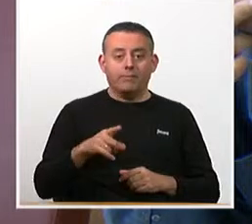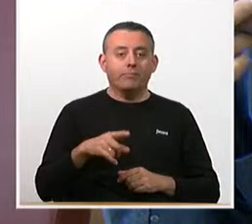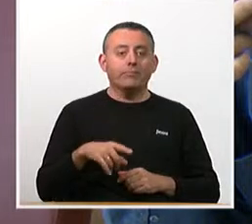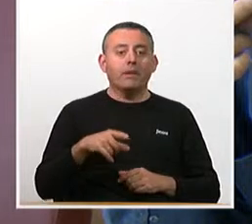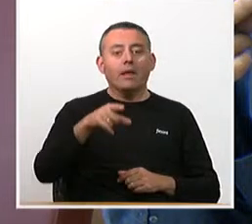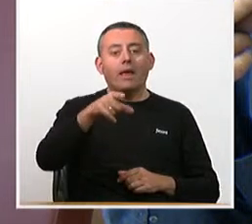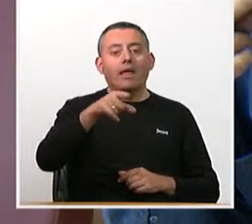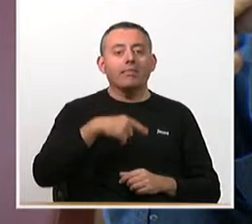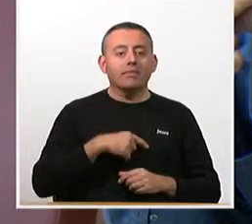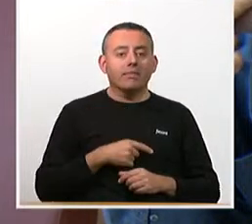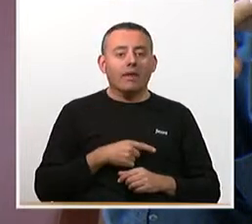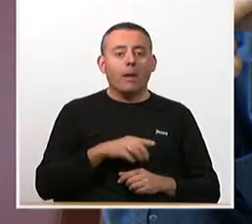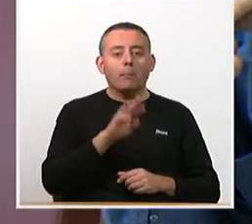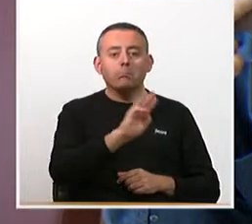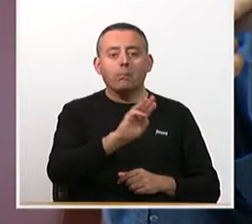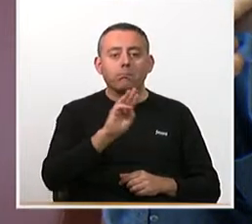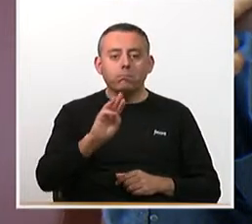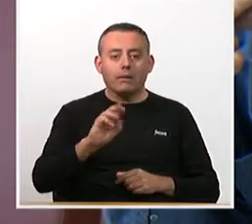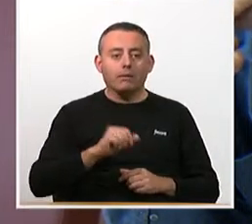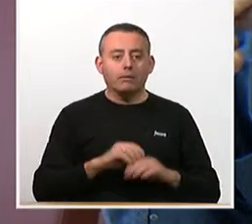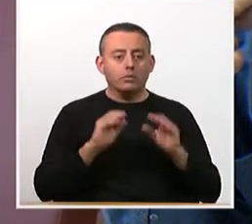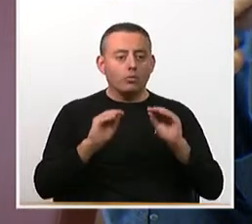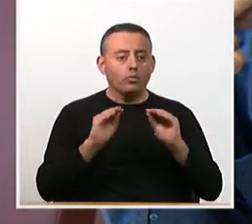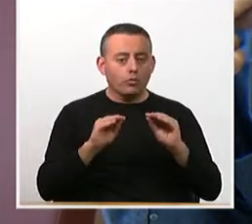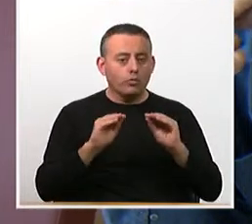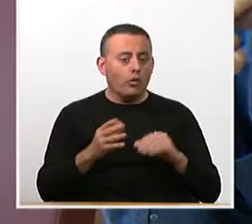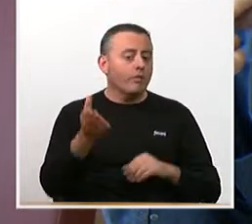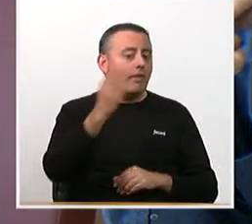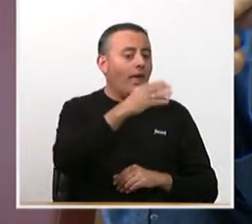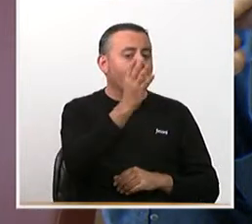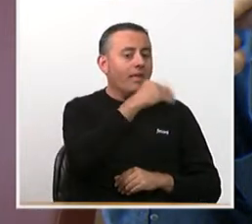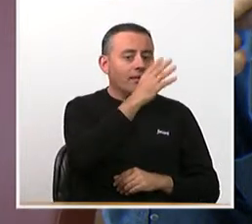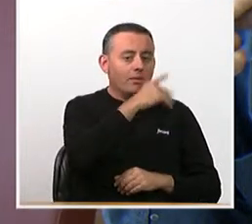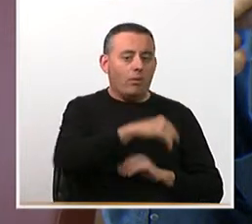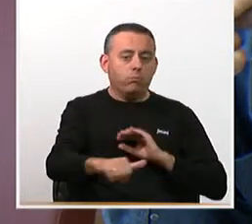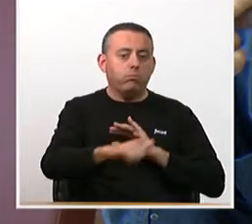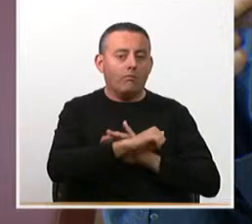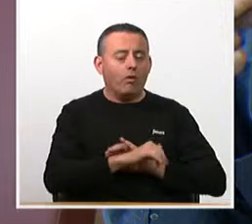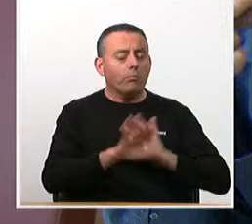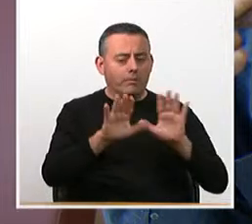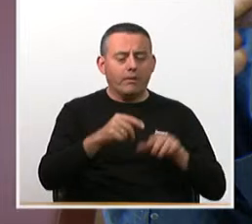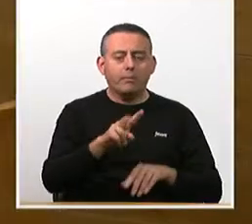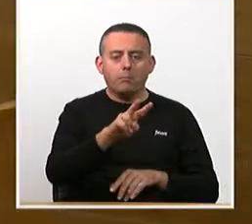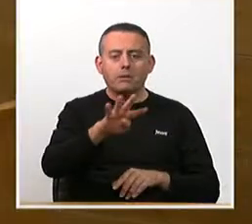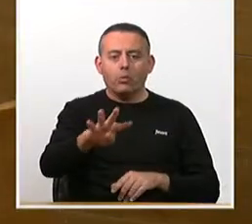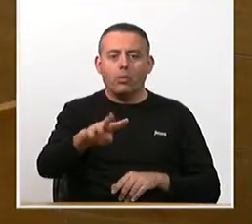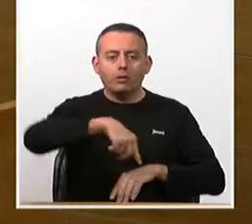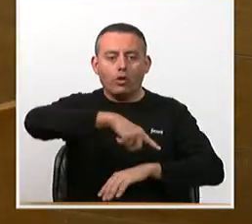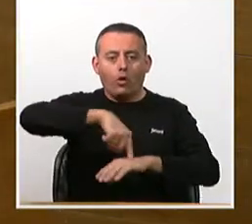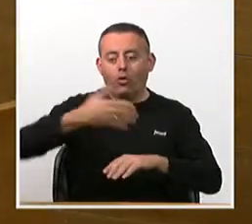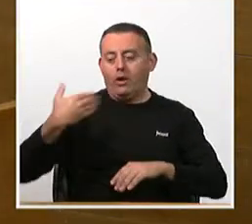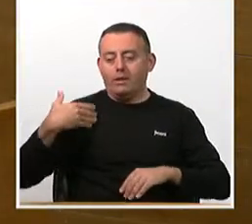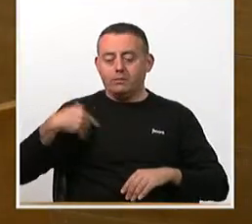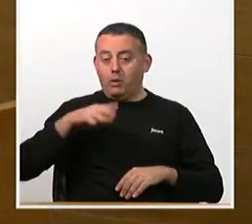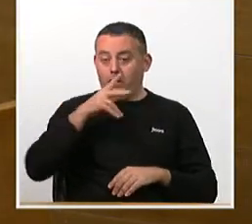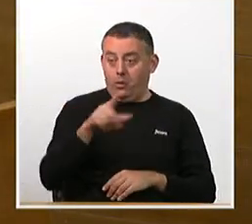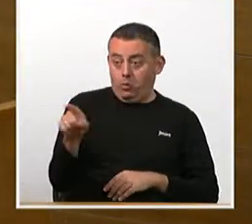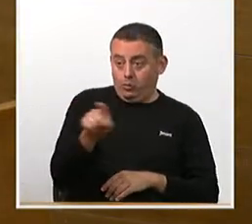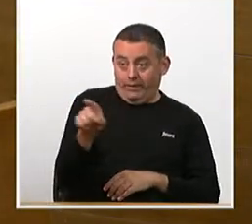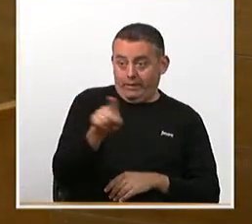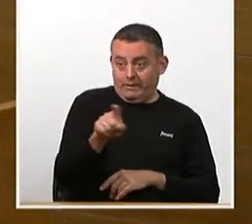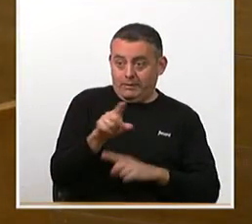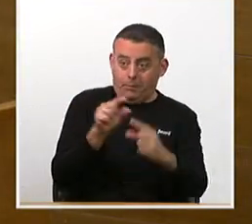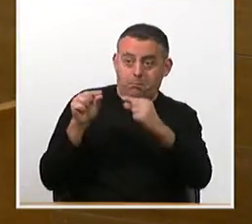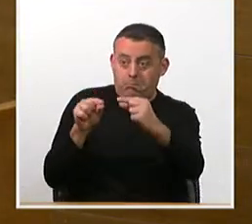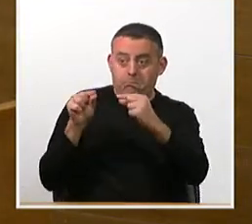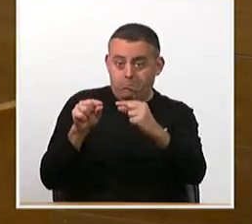o de 12 años vale yo lo voy a hablar de un pufo de hace 24 horas la sentencia porque por peleas entre ustedes eh el